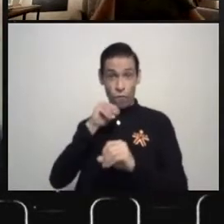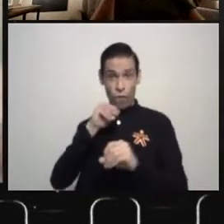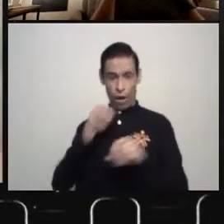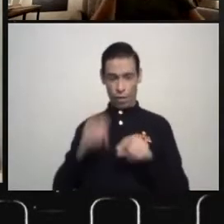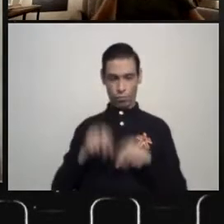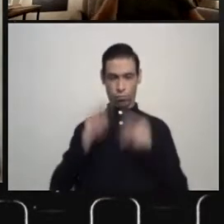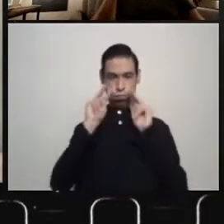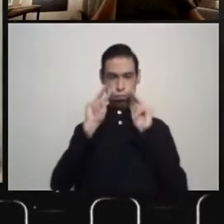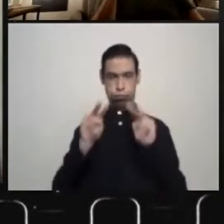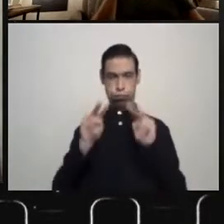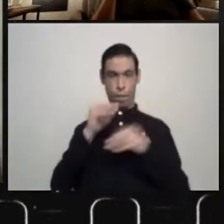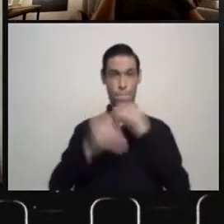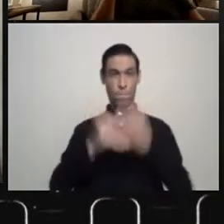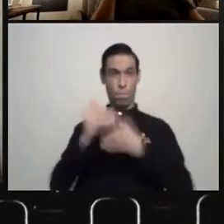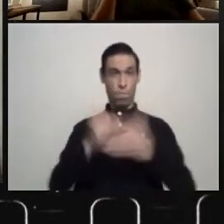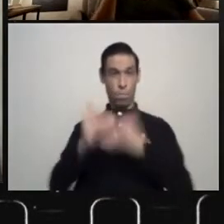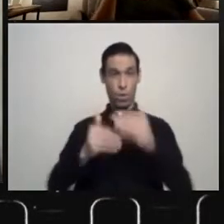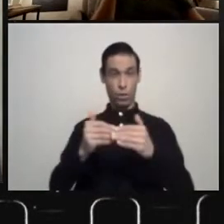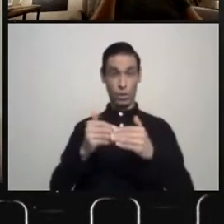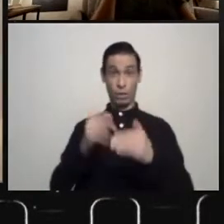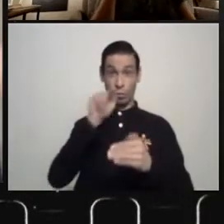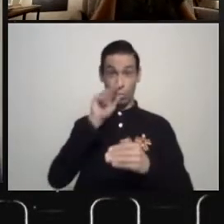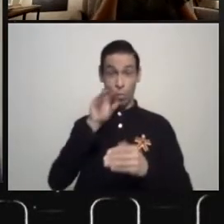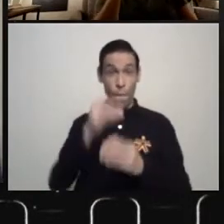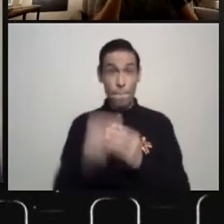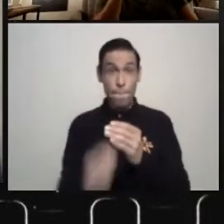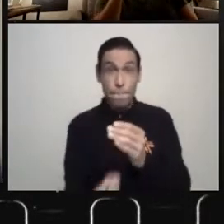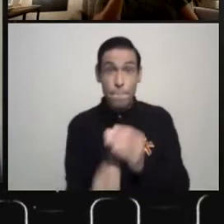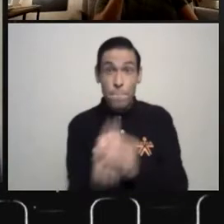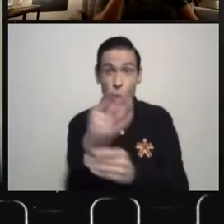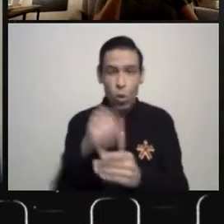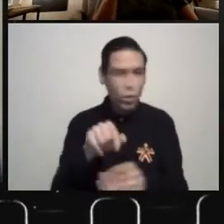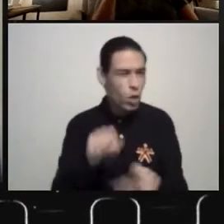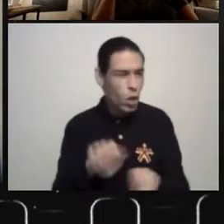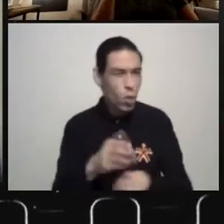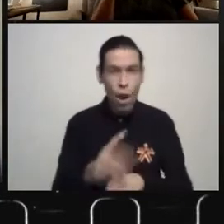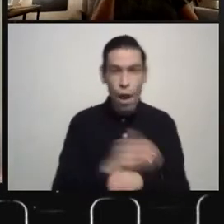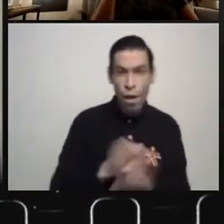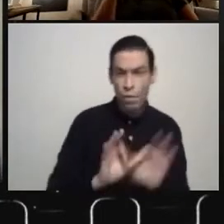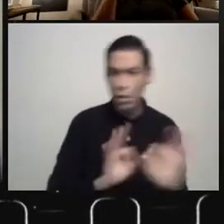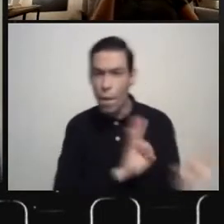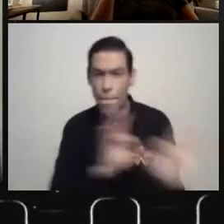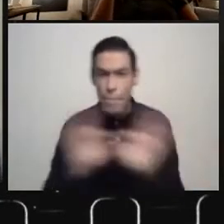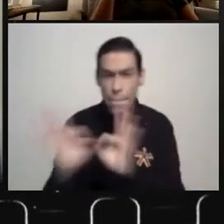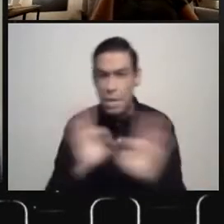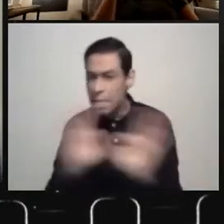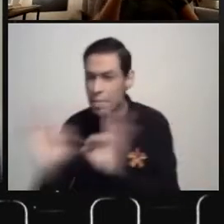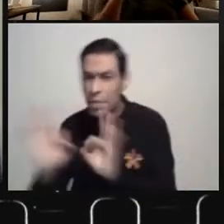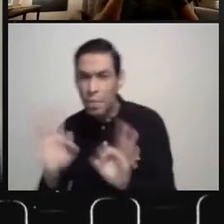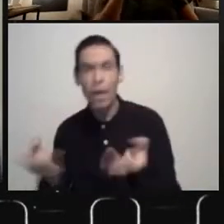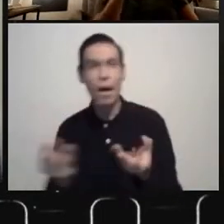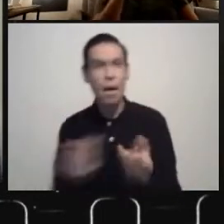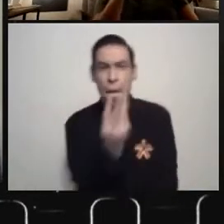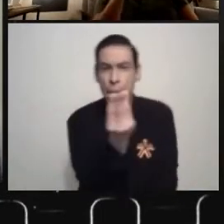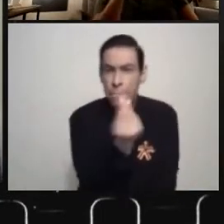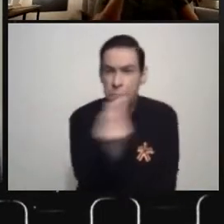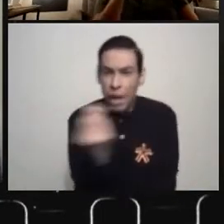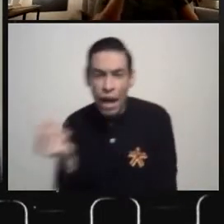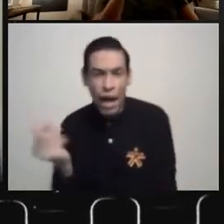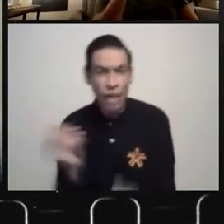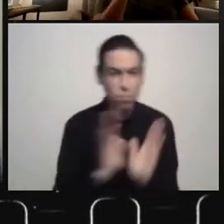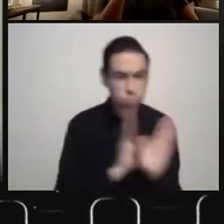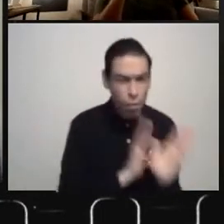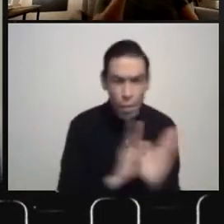mientras el productor está haciendo lo mismo desde un punto de vista más logístico, financiero, es el que arma el proyecto en términos que